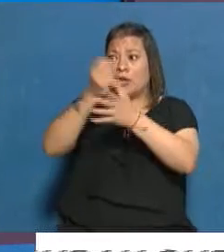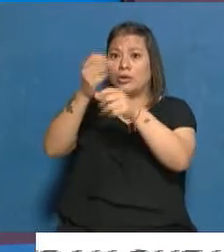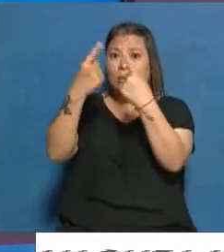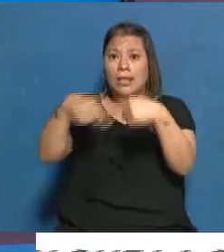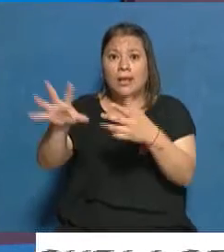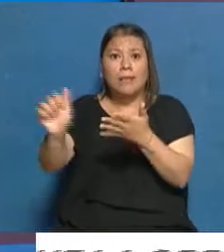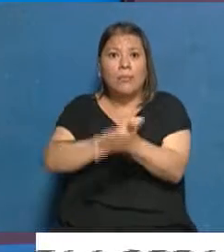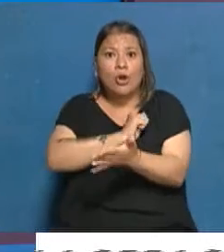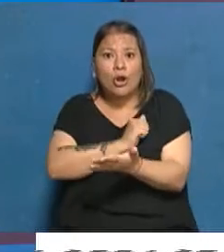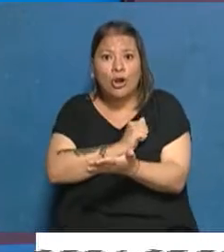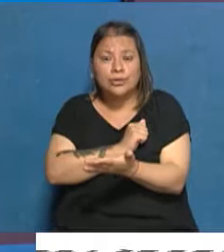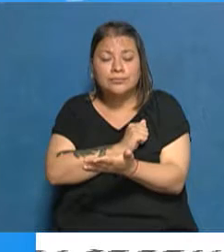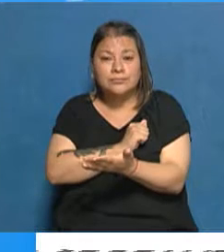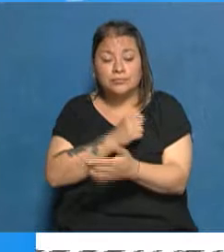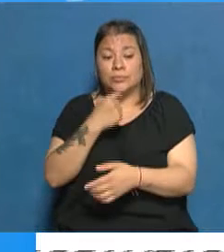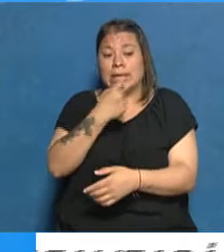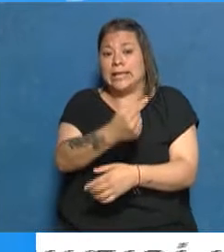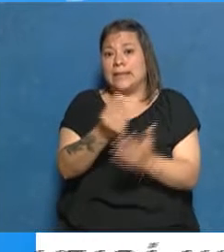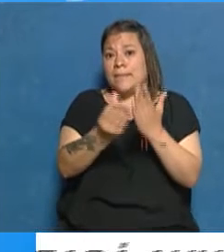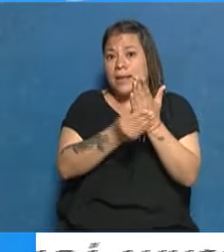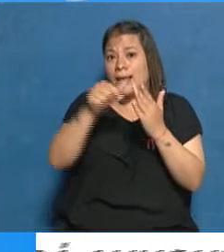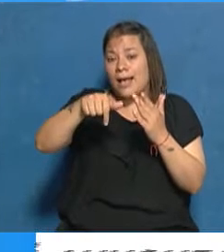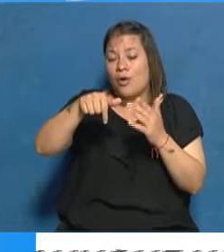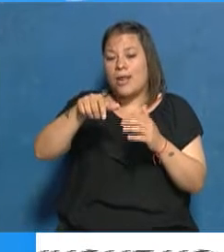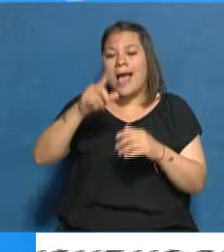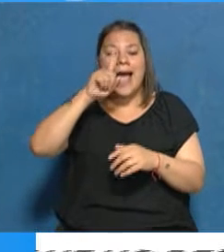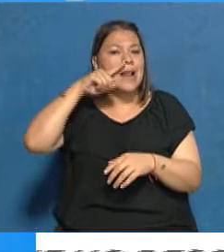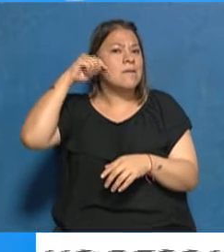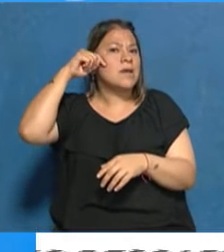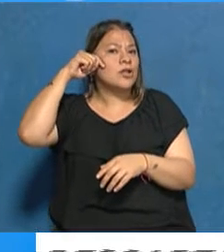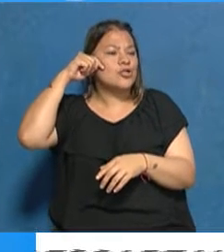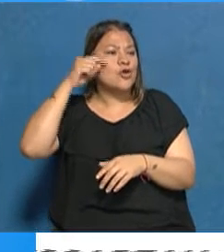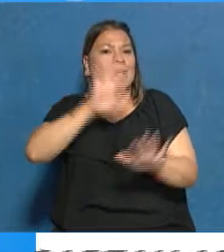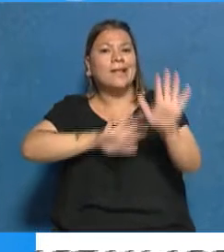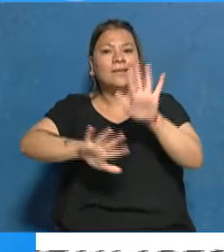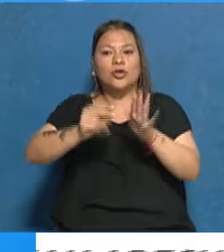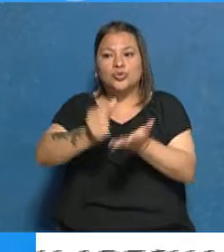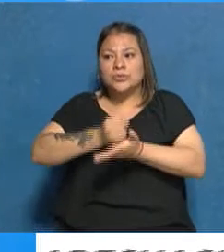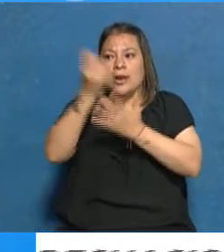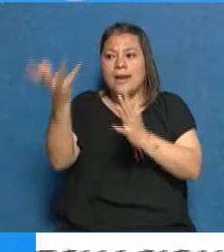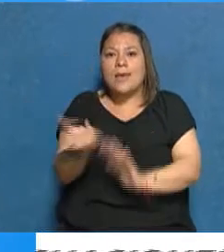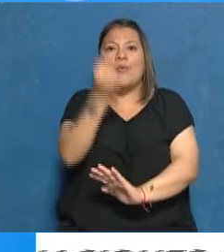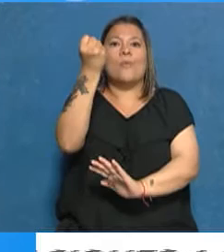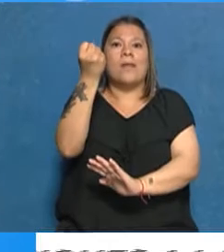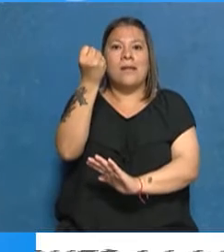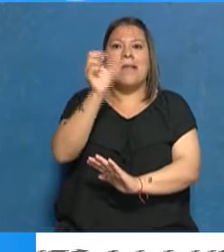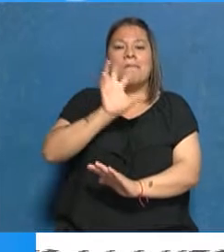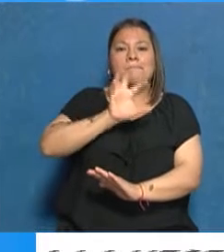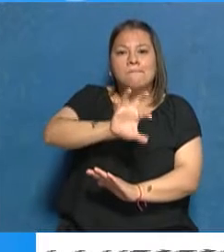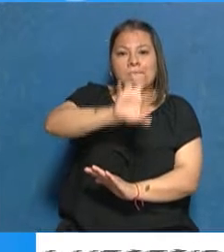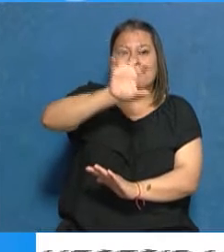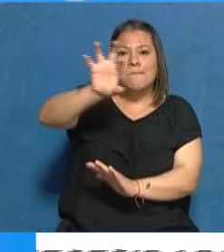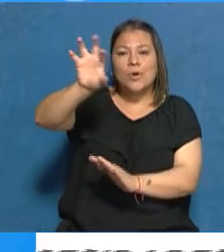transporte. Esto es lo que dice concretamente Giuliano. Y lo que están haciendo ellos es recuperar ese subsidio para que el interior del país vuelva a